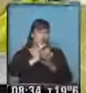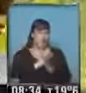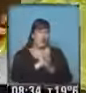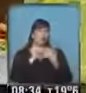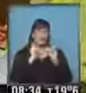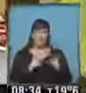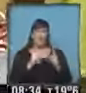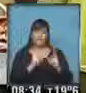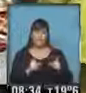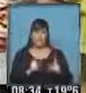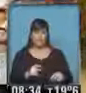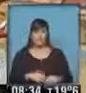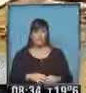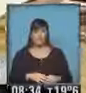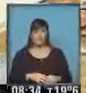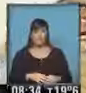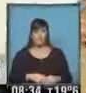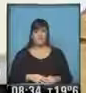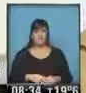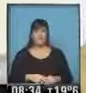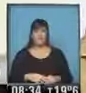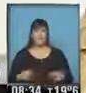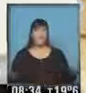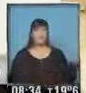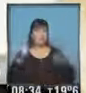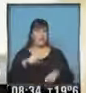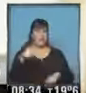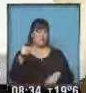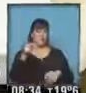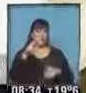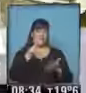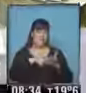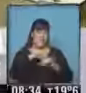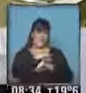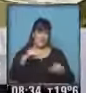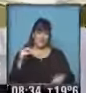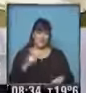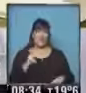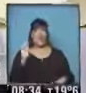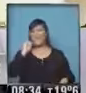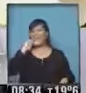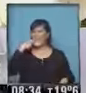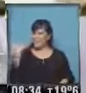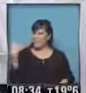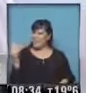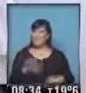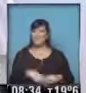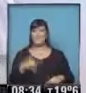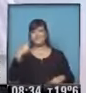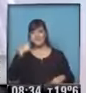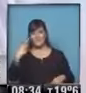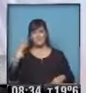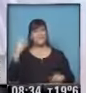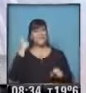siguen haciendo en estos días, nos vamos para ustedes. Muy bien, ¿eh? Qué lindo, bueno. Espectacular, ¿eh? Ahí vemos el